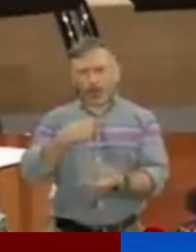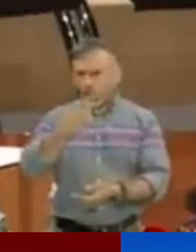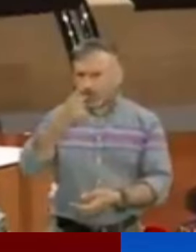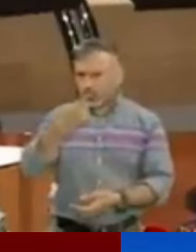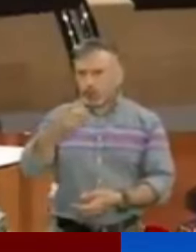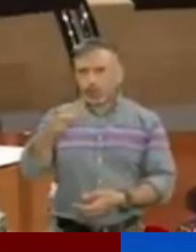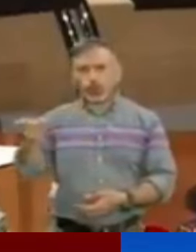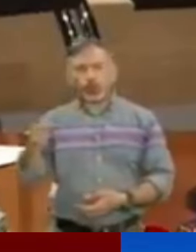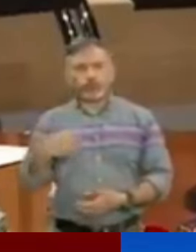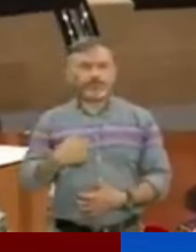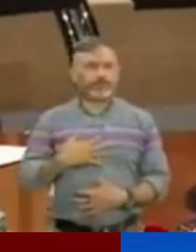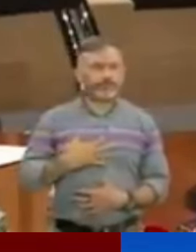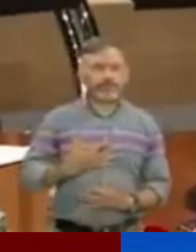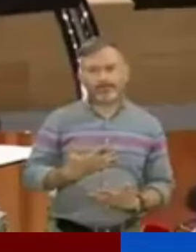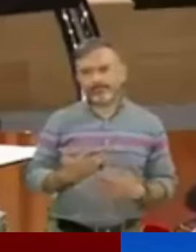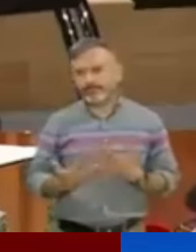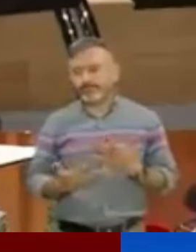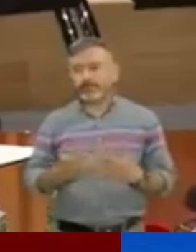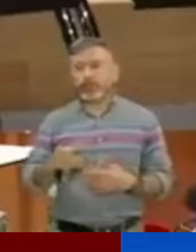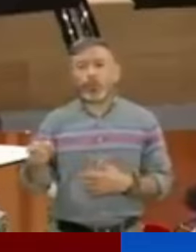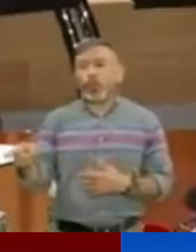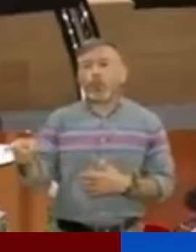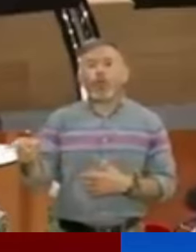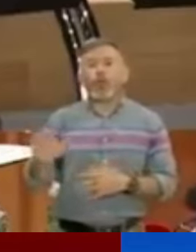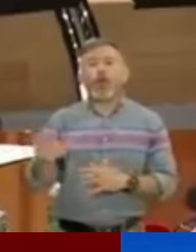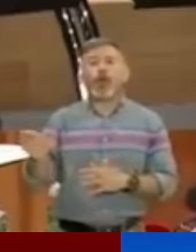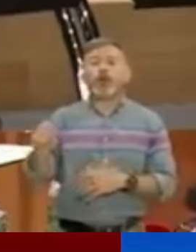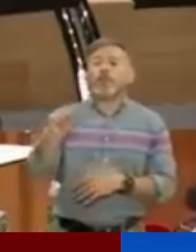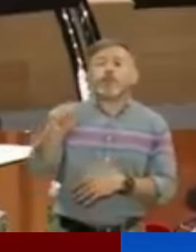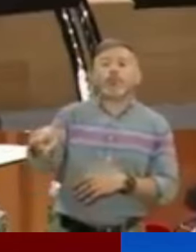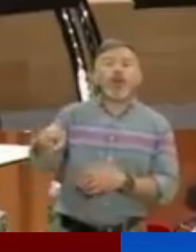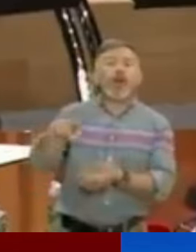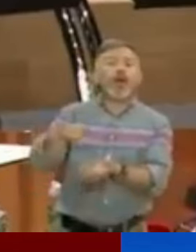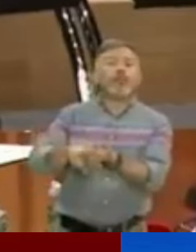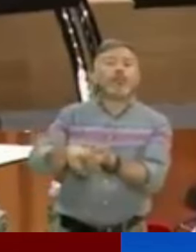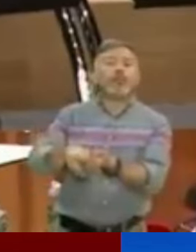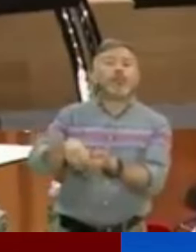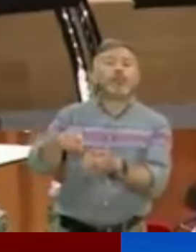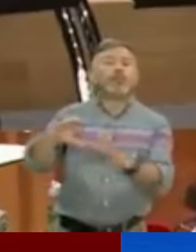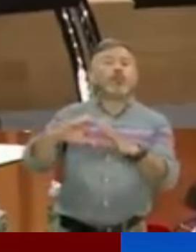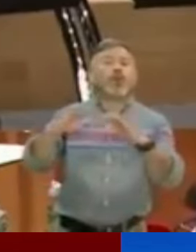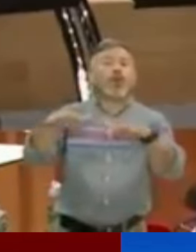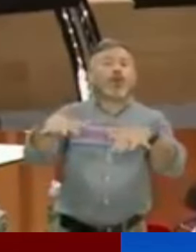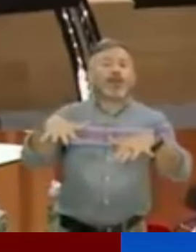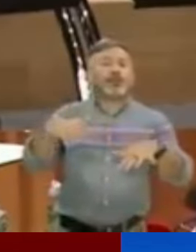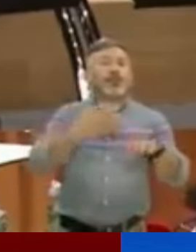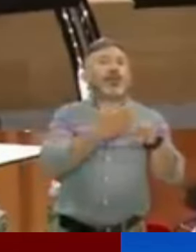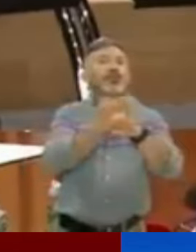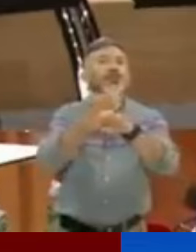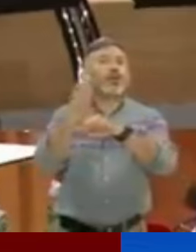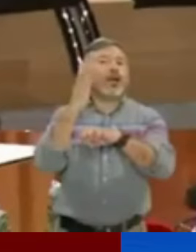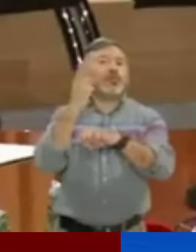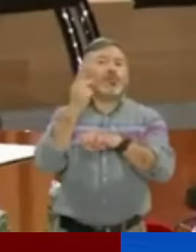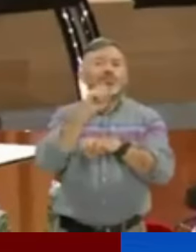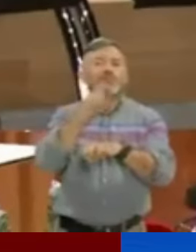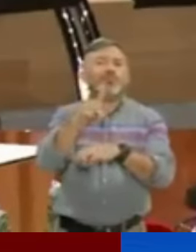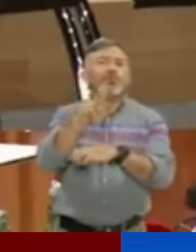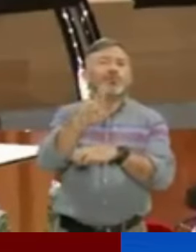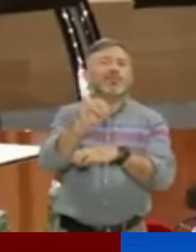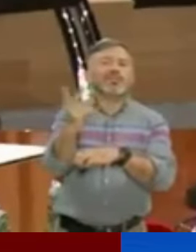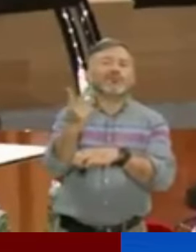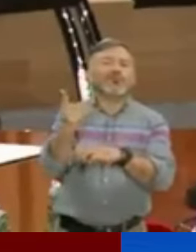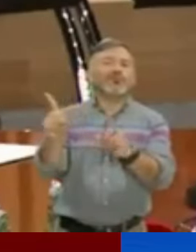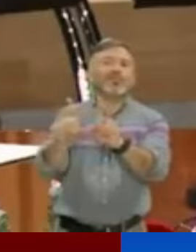duela, porque ustedes siguen caminando con el PRI en el Congreso y en los estados, porque la dirigencia de